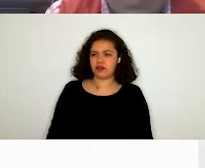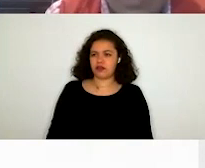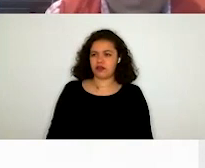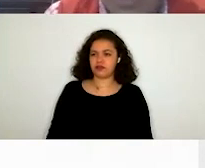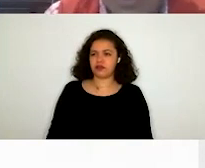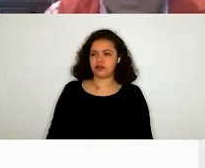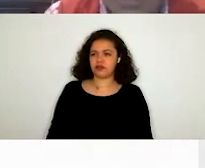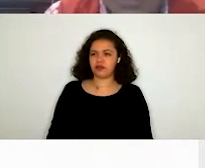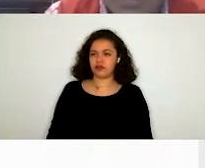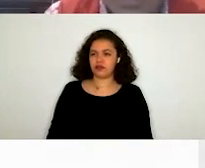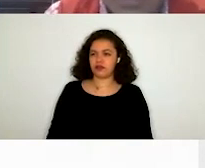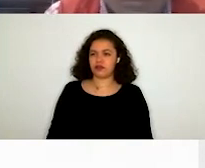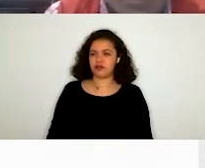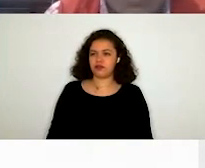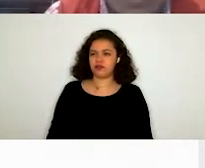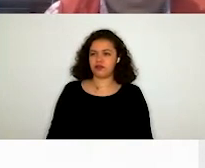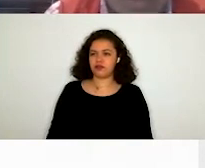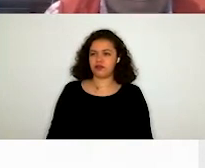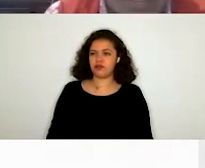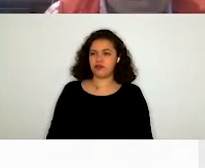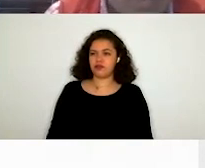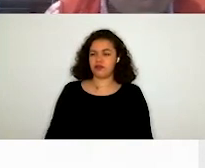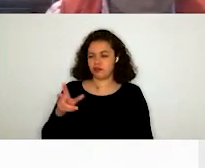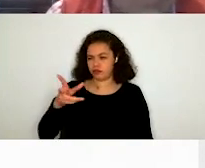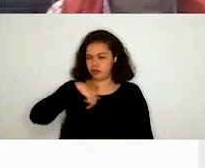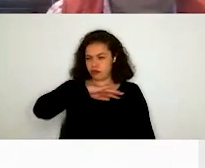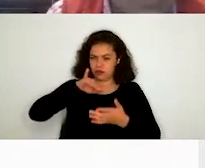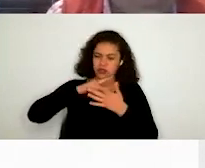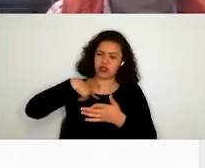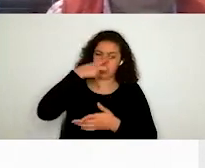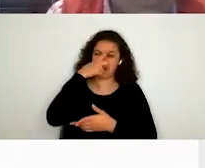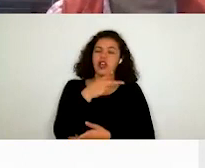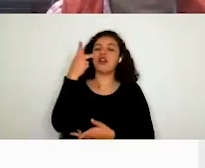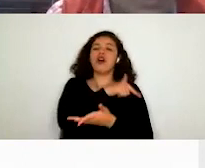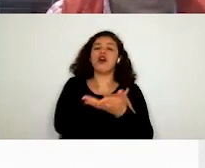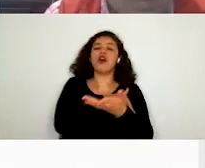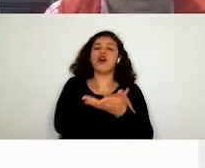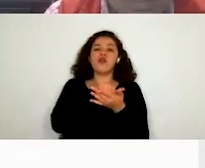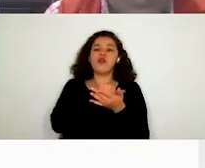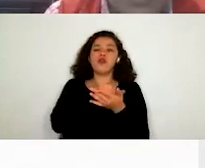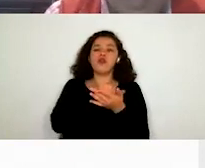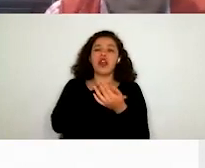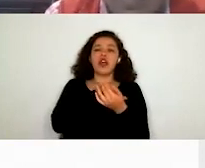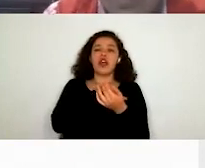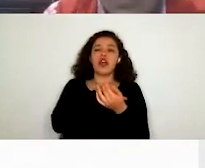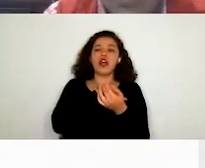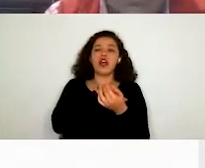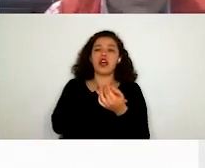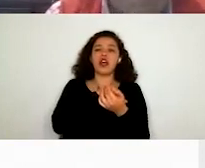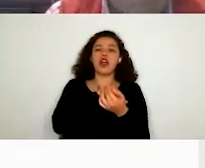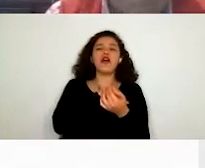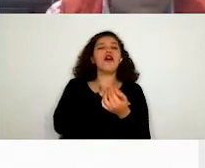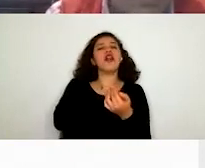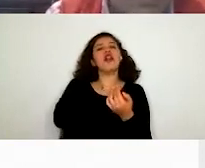Estas no las vamos a leer. Los invito a que ustedes ahí en sus establecimientos descarguen los términos de